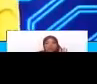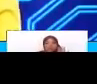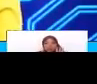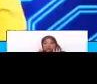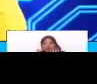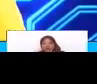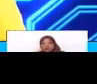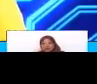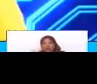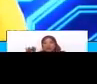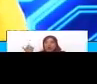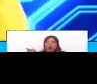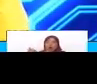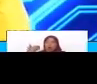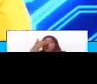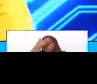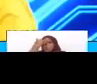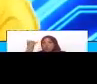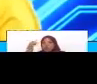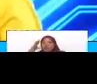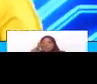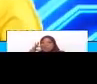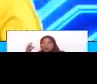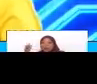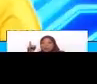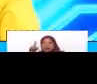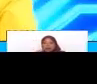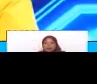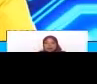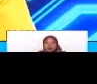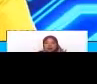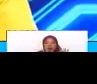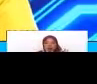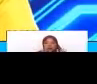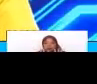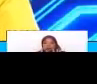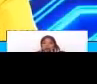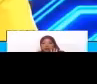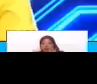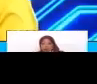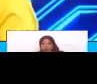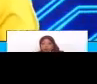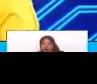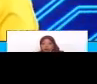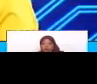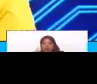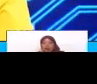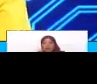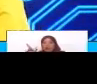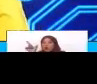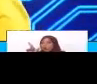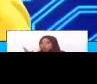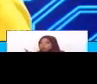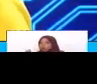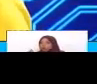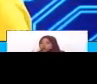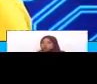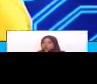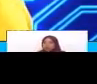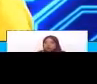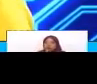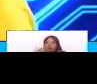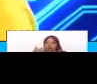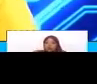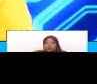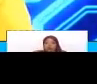atrás el fraudulento laudo arbitral de París de 1899 y que Guyana le dio la espalda al Acuerdo de Ginebra una vez que la ExxonMobil